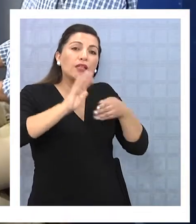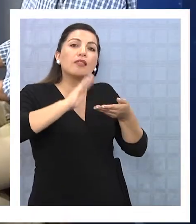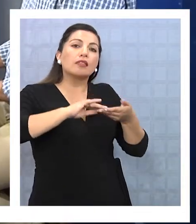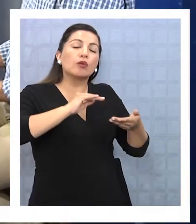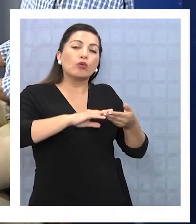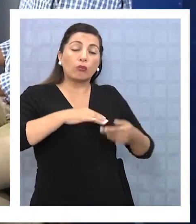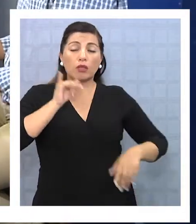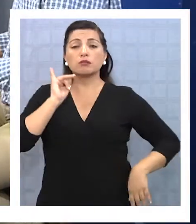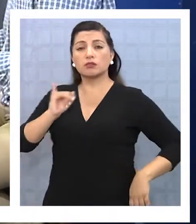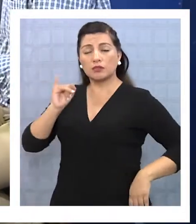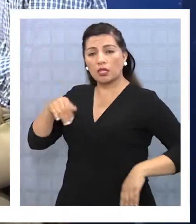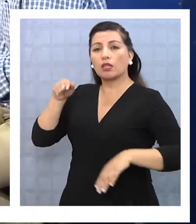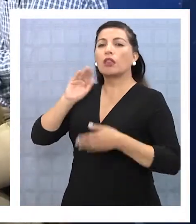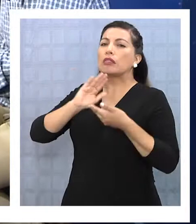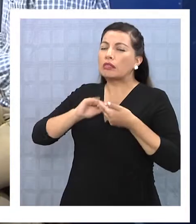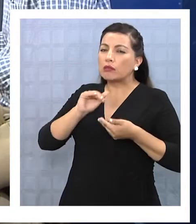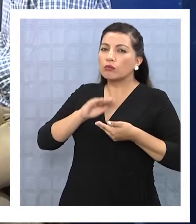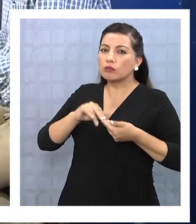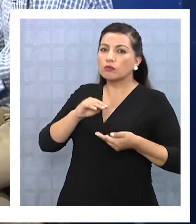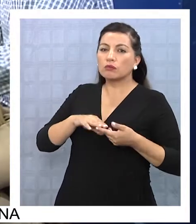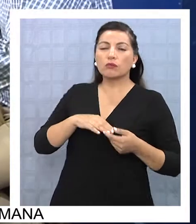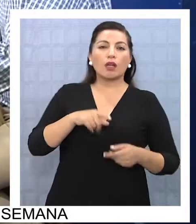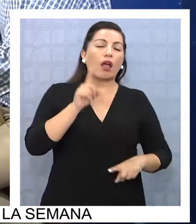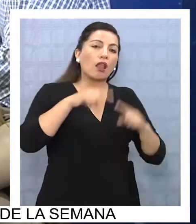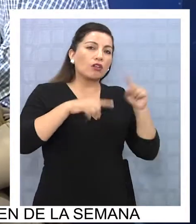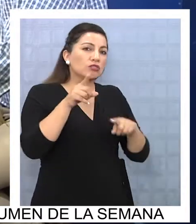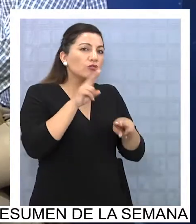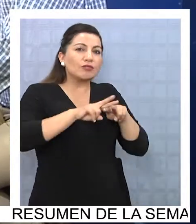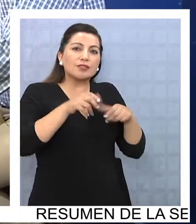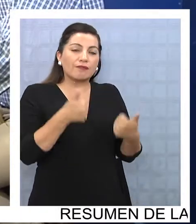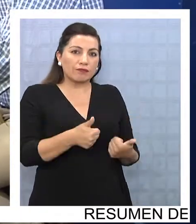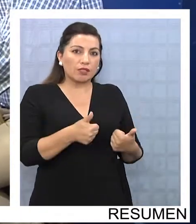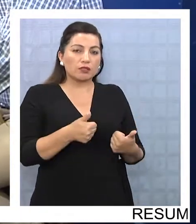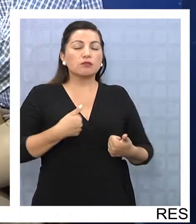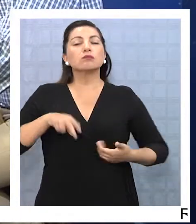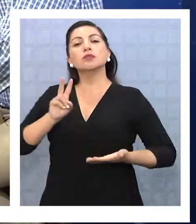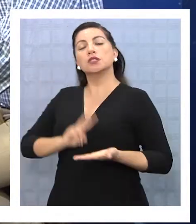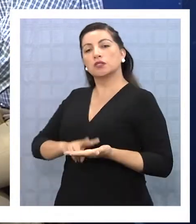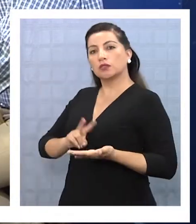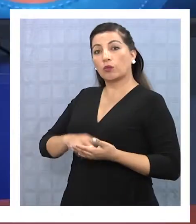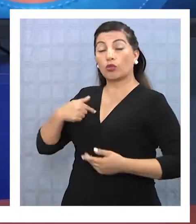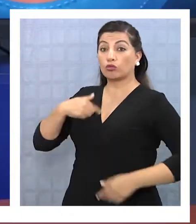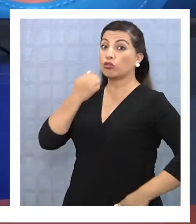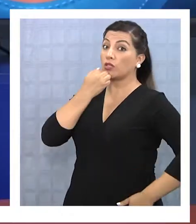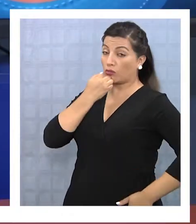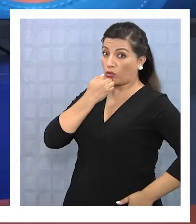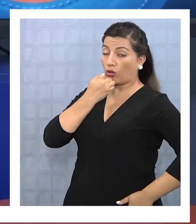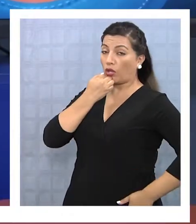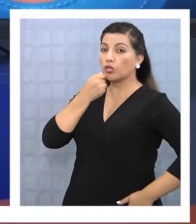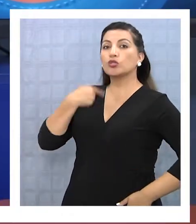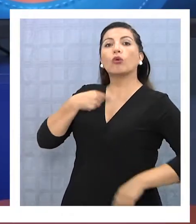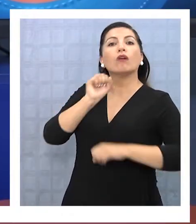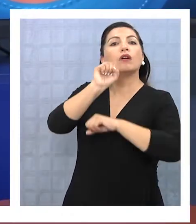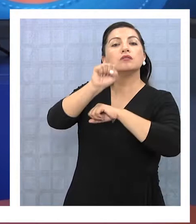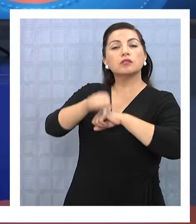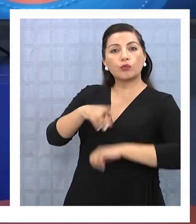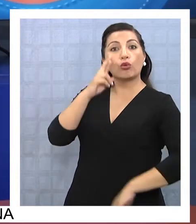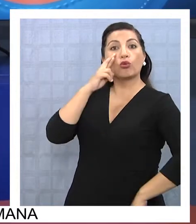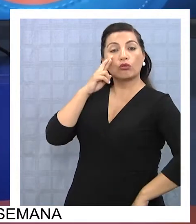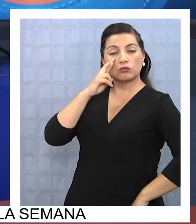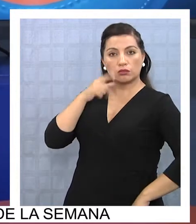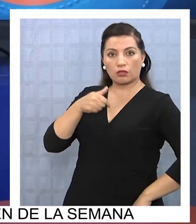todos los supuesto, chilenos. cuando o sea, hay un usted error, asumió, digamos, que la cosa no se hizo bien. Por supuesto, cuando hay un error uno tiene que aceptar y